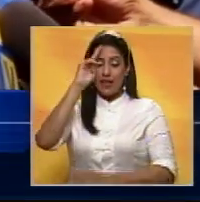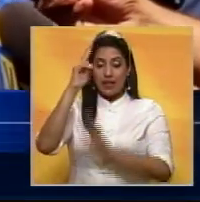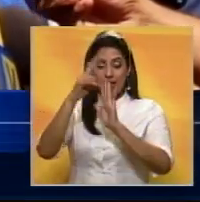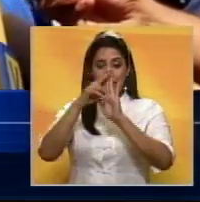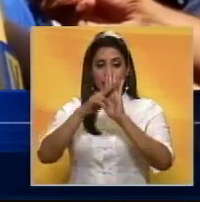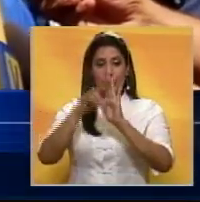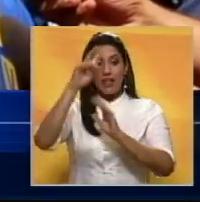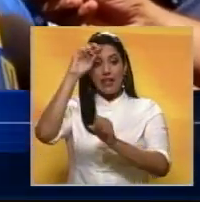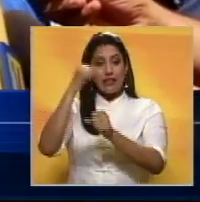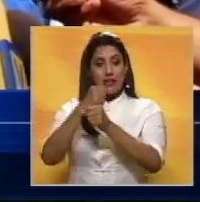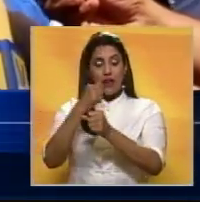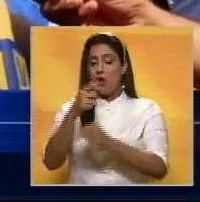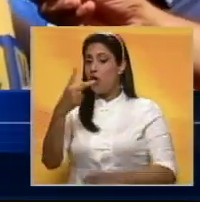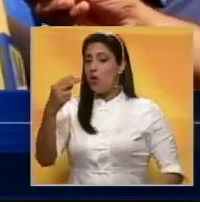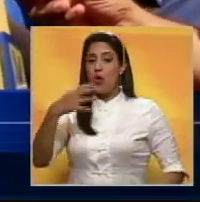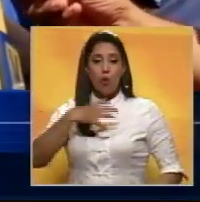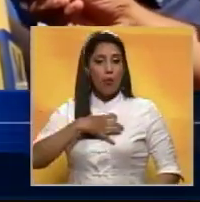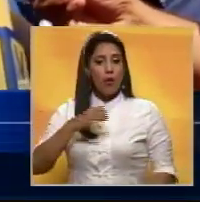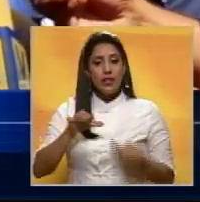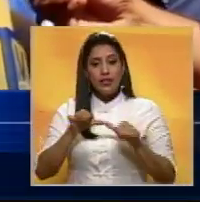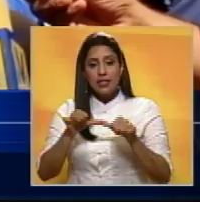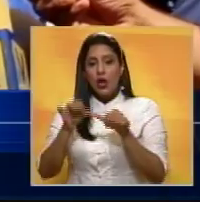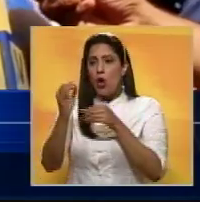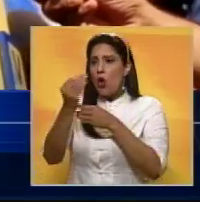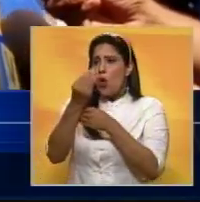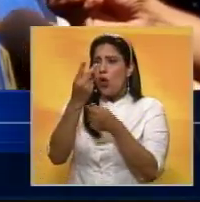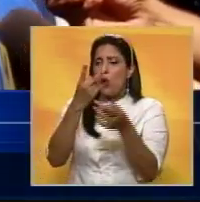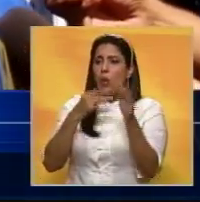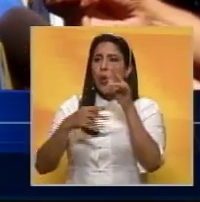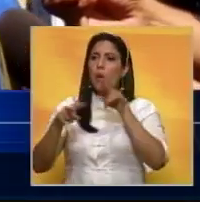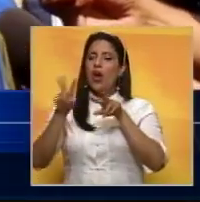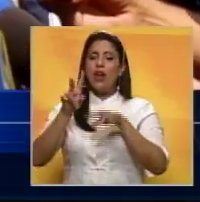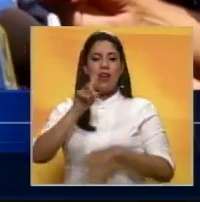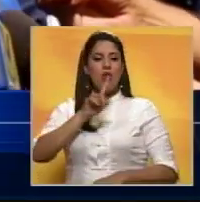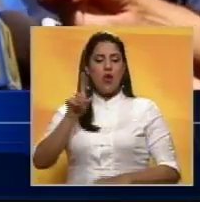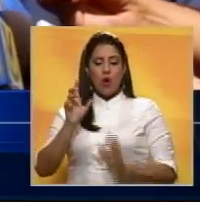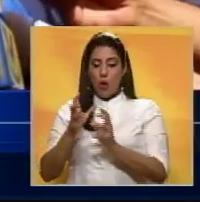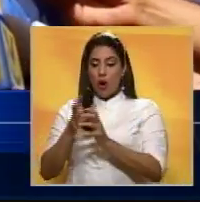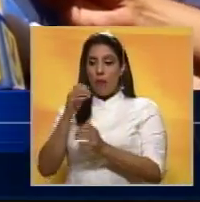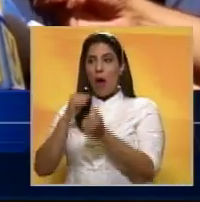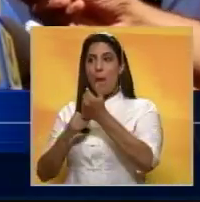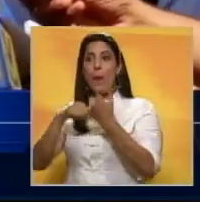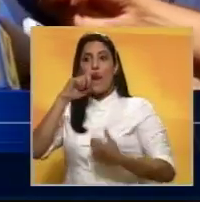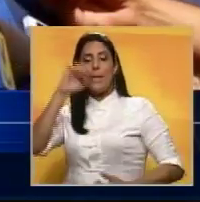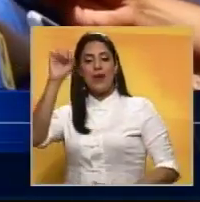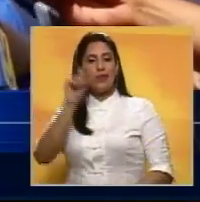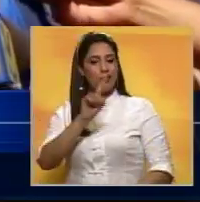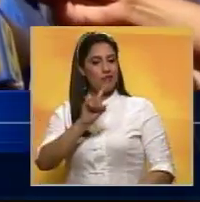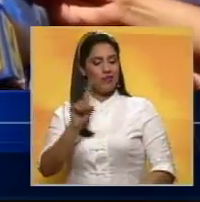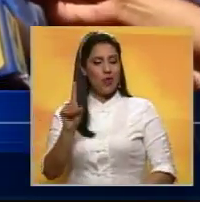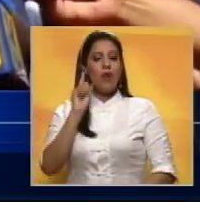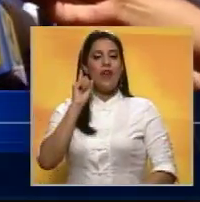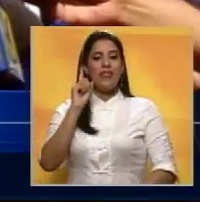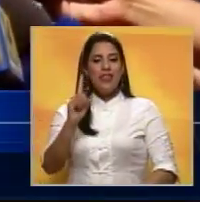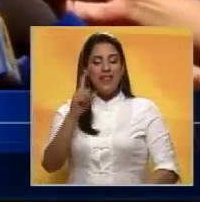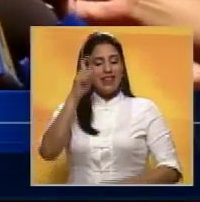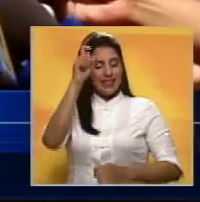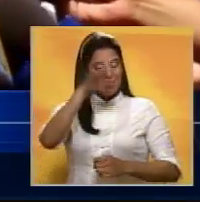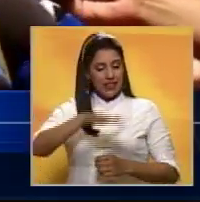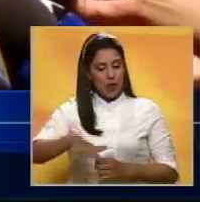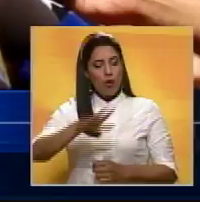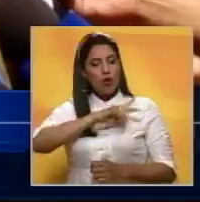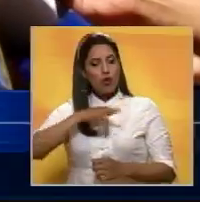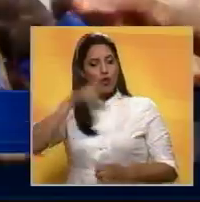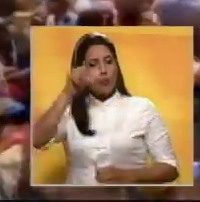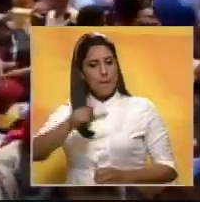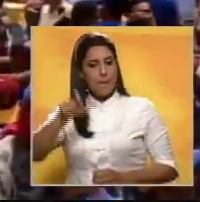con su trabajo, no puede seguirse escondiendo en una parcialidad política. Por encima de eso están las necesidades de